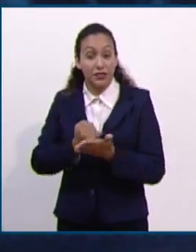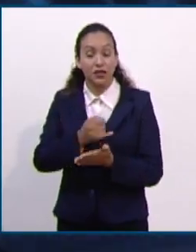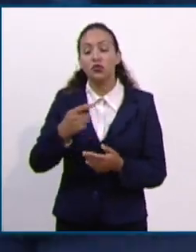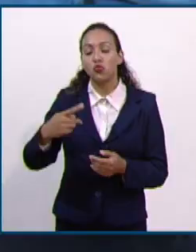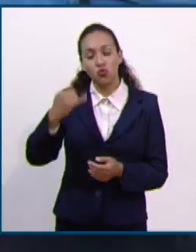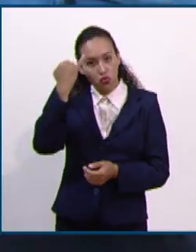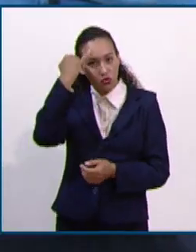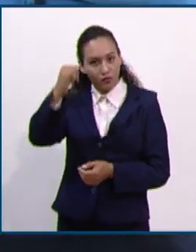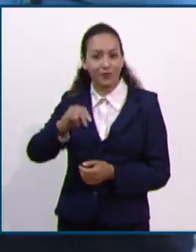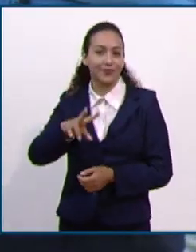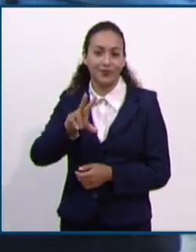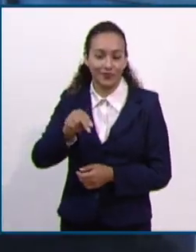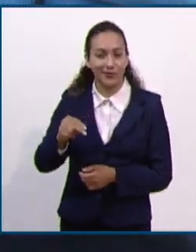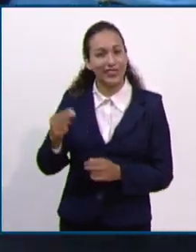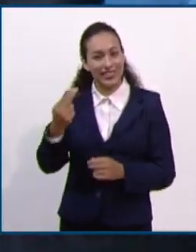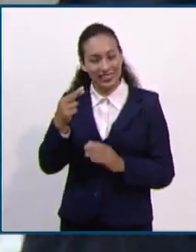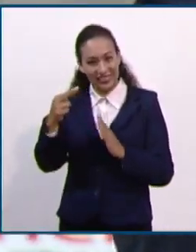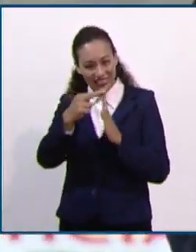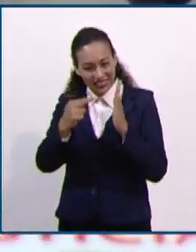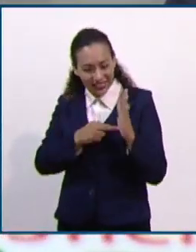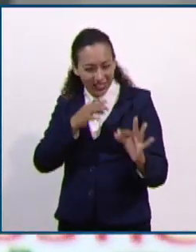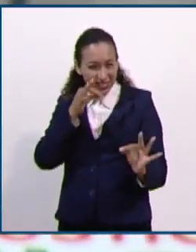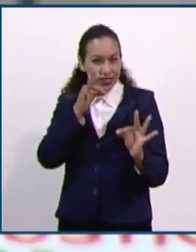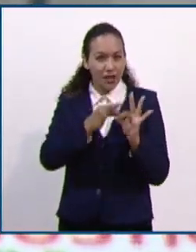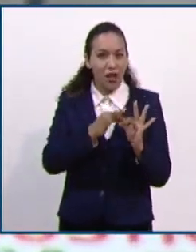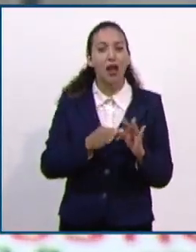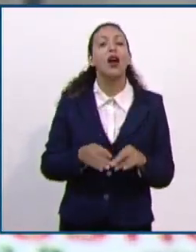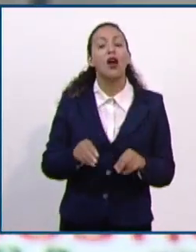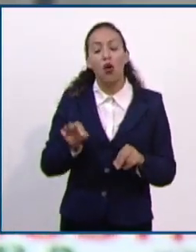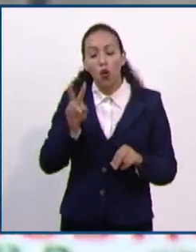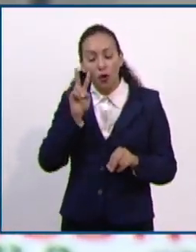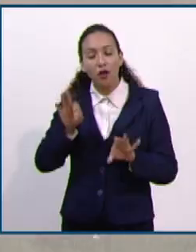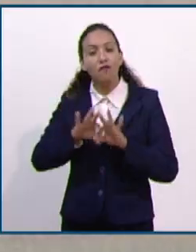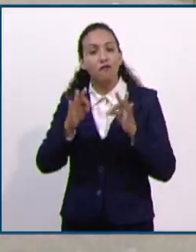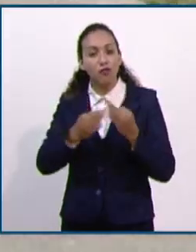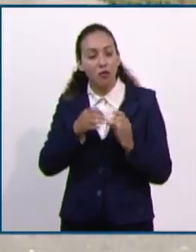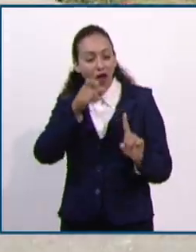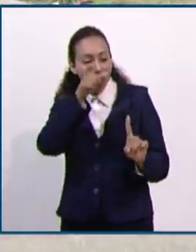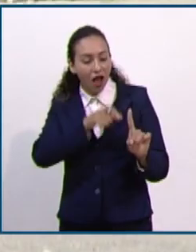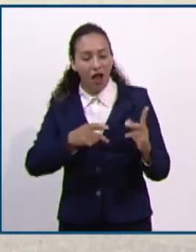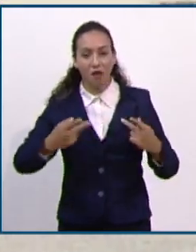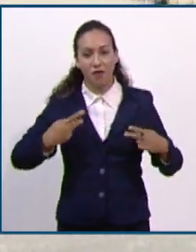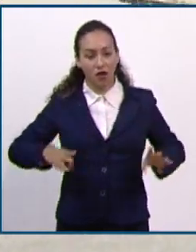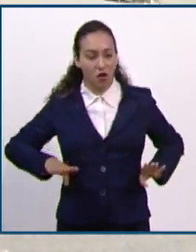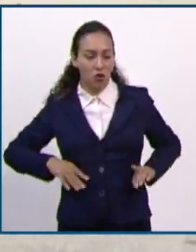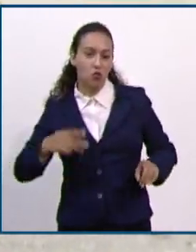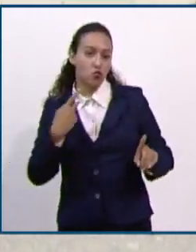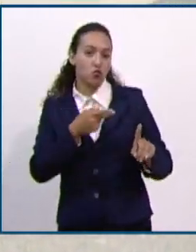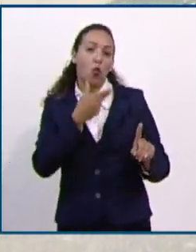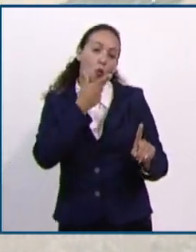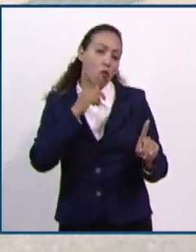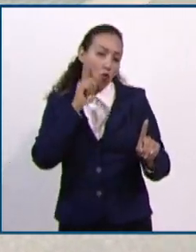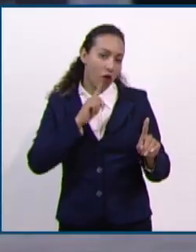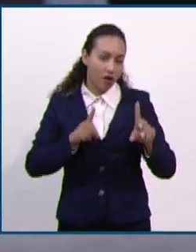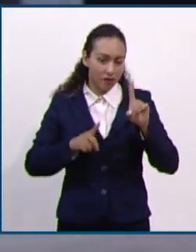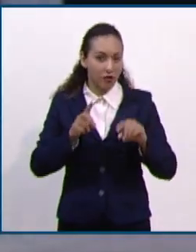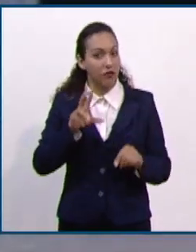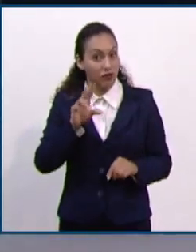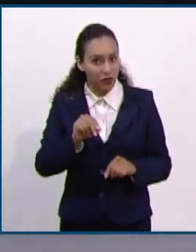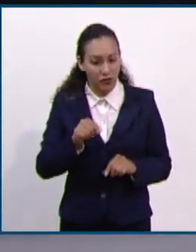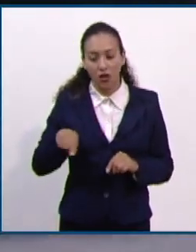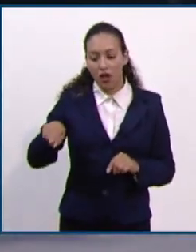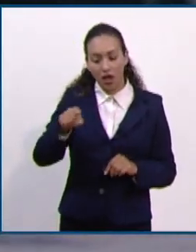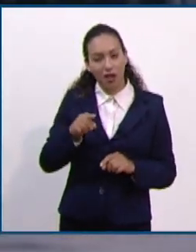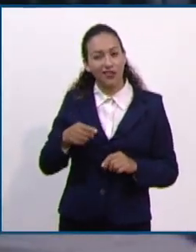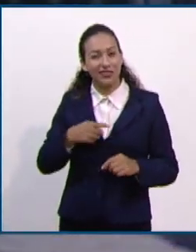creencias preconcebidas y mitos sobre cómo debería comportarse la persona según su género, que de no cumplirse